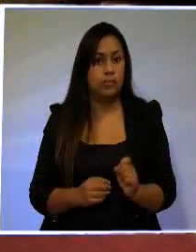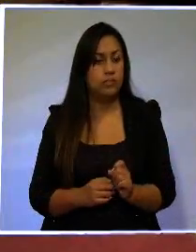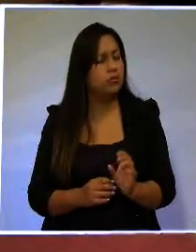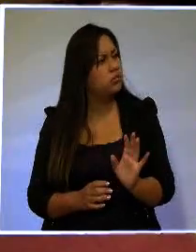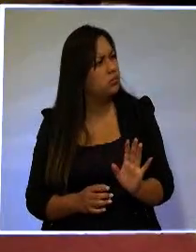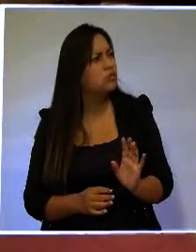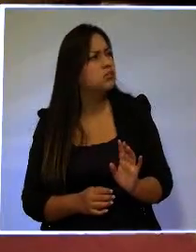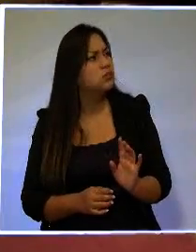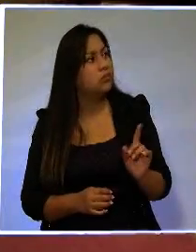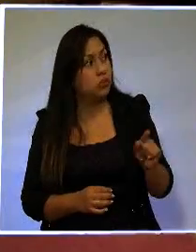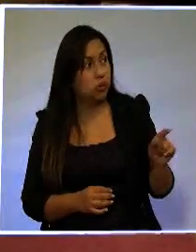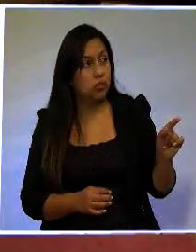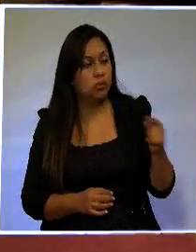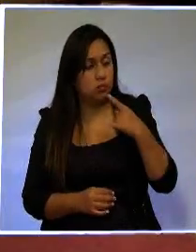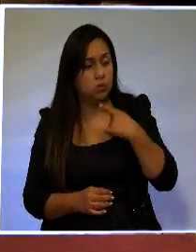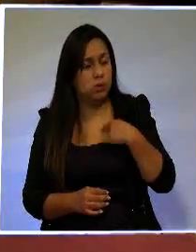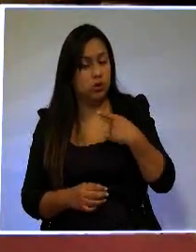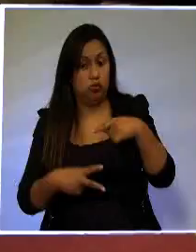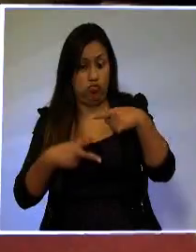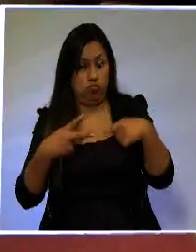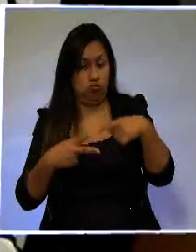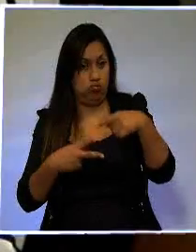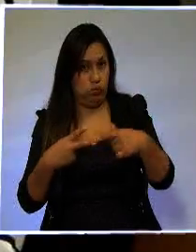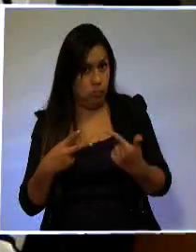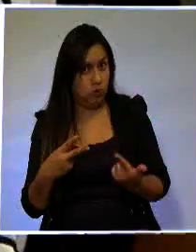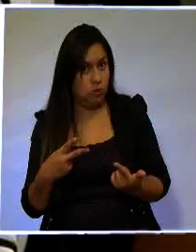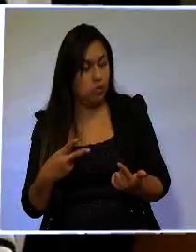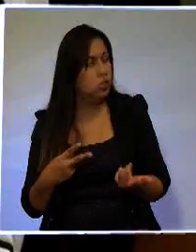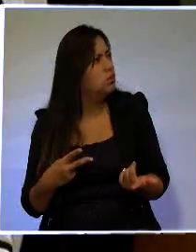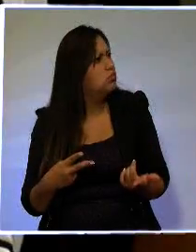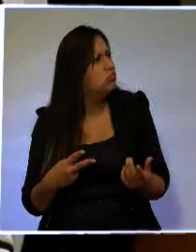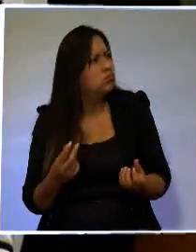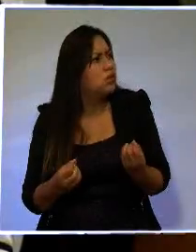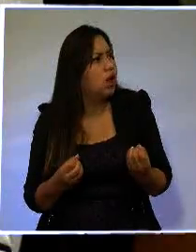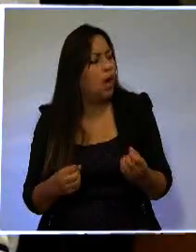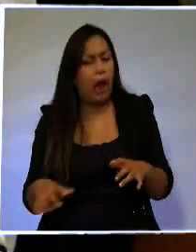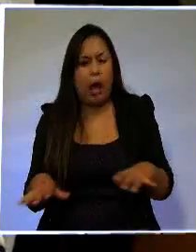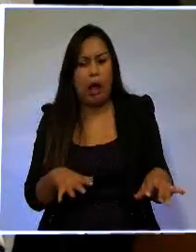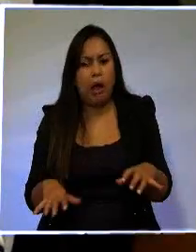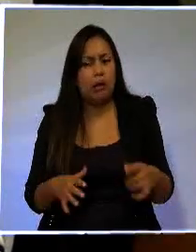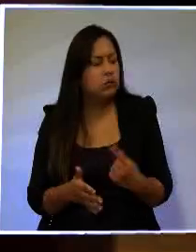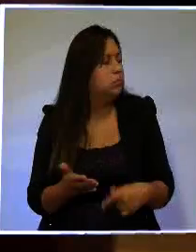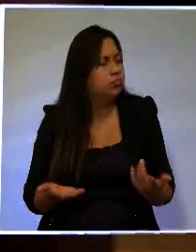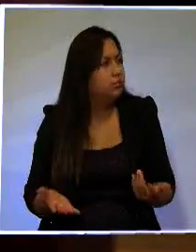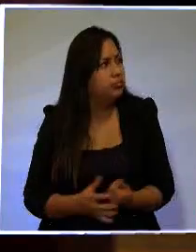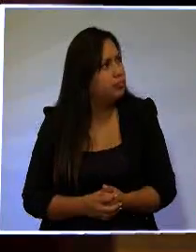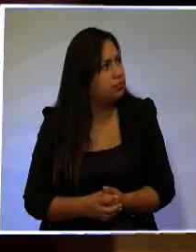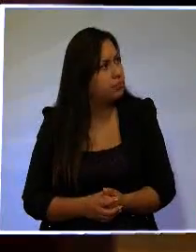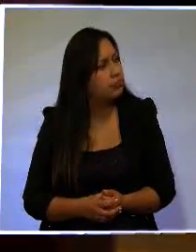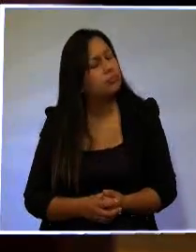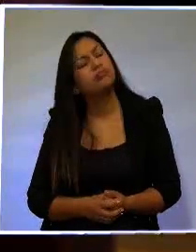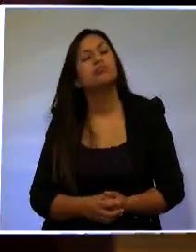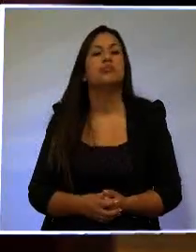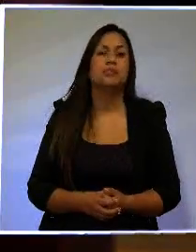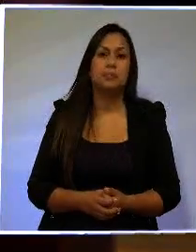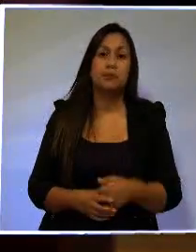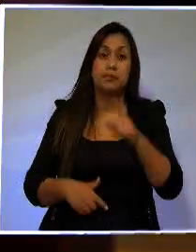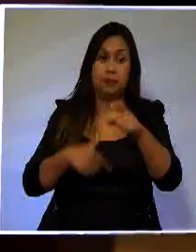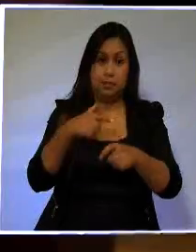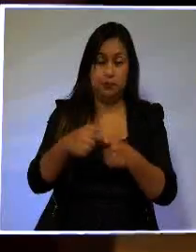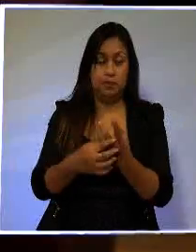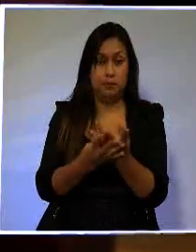escenarios que usted nos acaba de indicar qué acciones debería tomar la ciudadanía bueno la ciudadanía debe entender de que